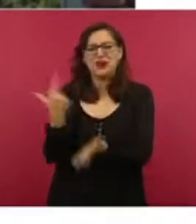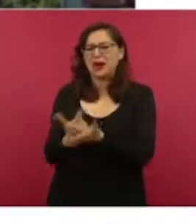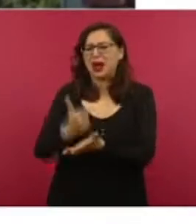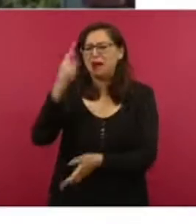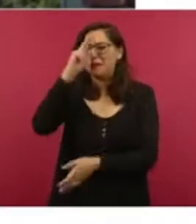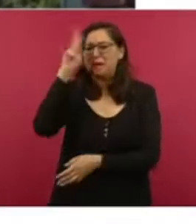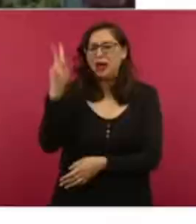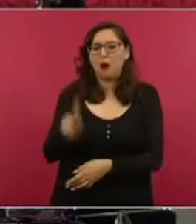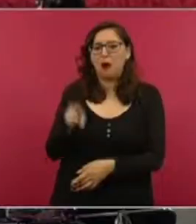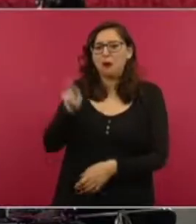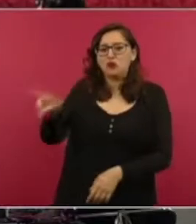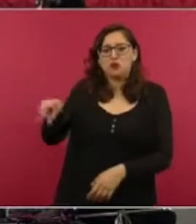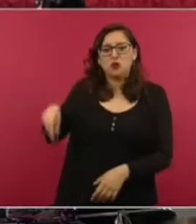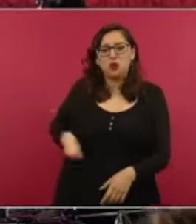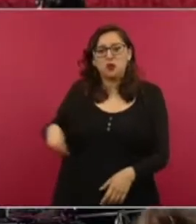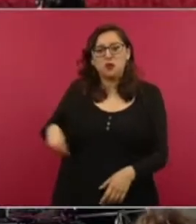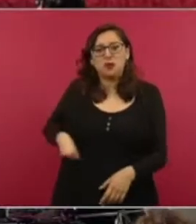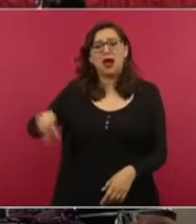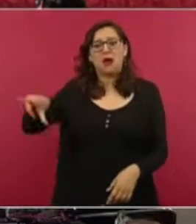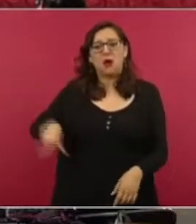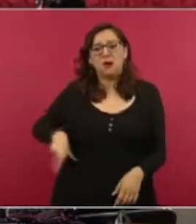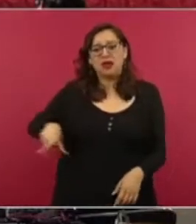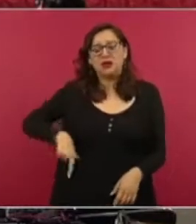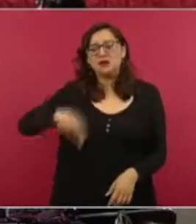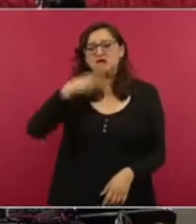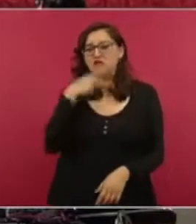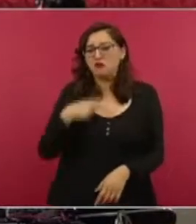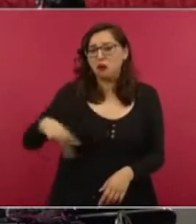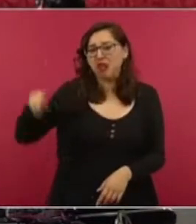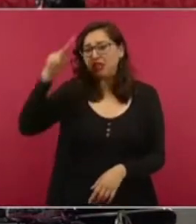gobierno ignorante y un gobierno